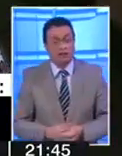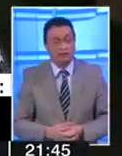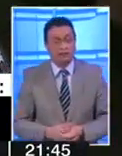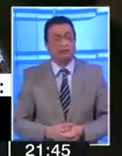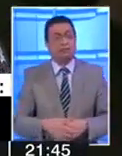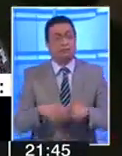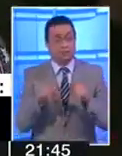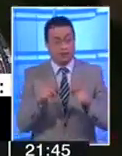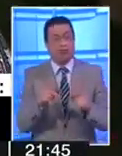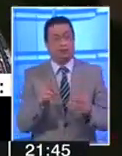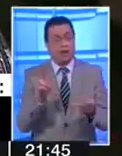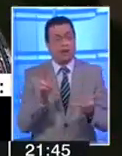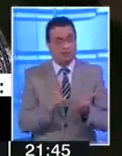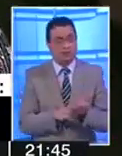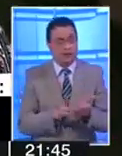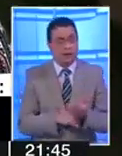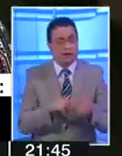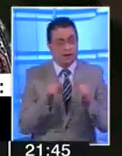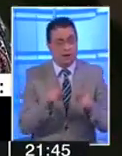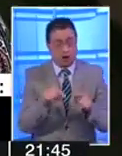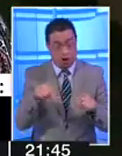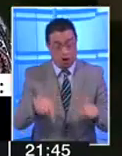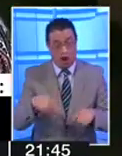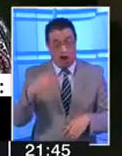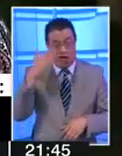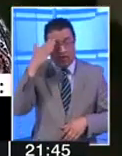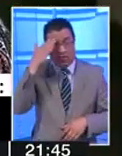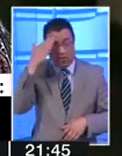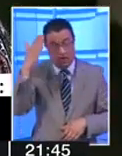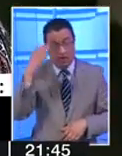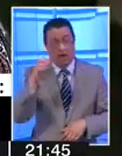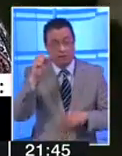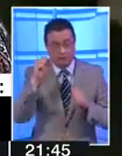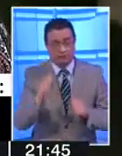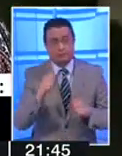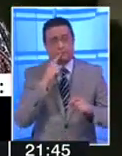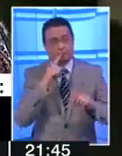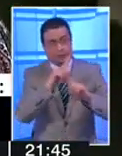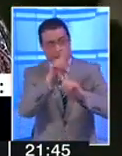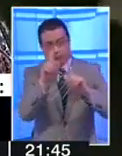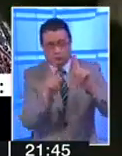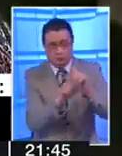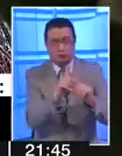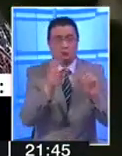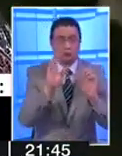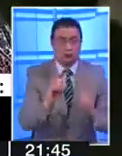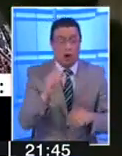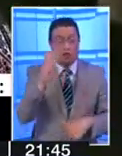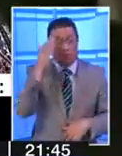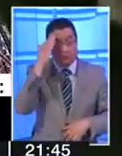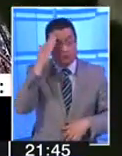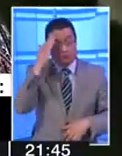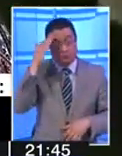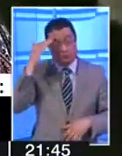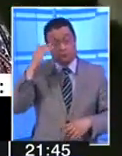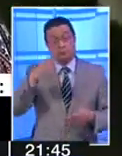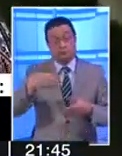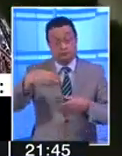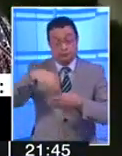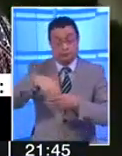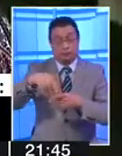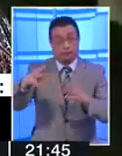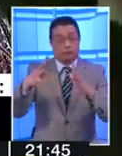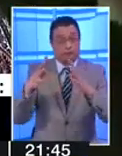Mónica, en realidad, hoy en día tú puedes cuestionar o tal vez pensar dentro de las Fuerzas